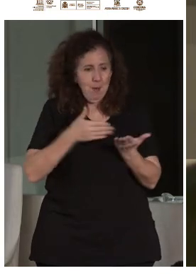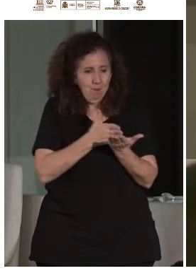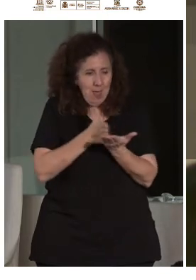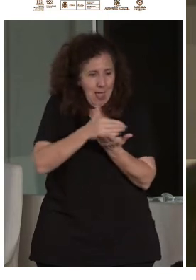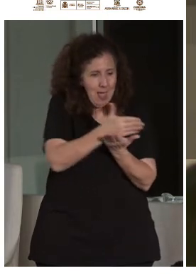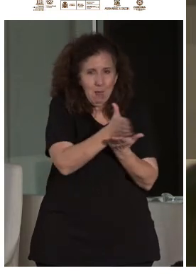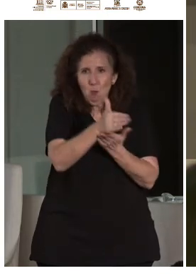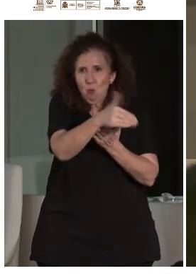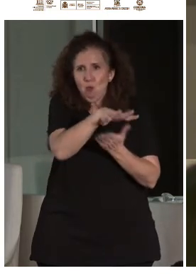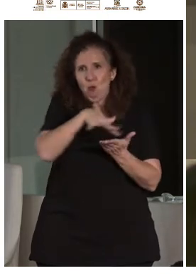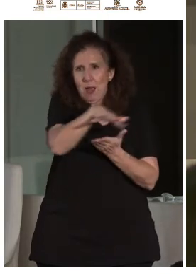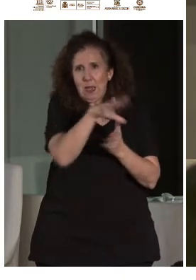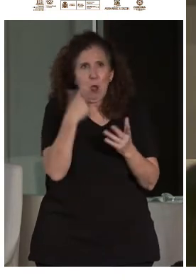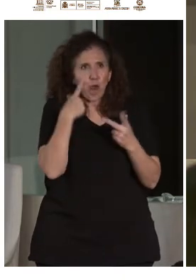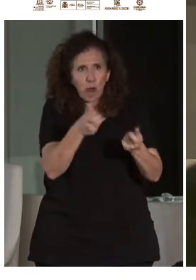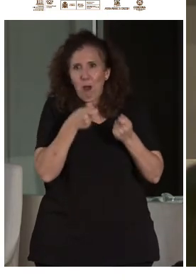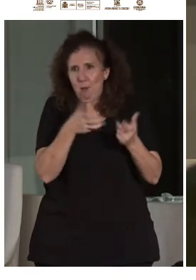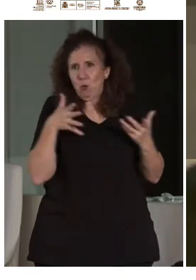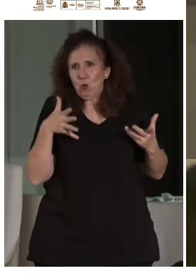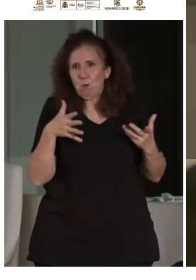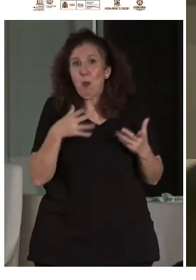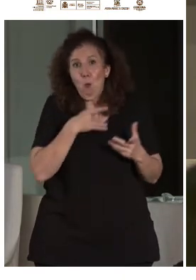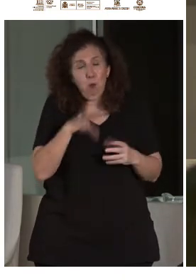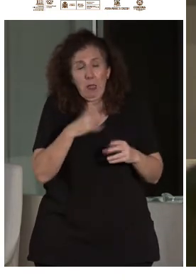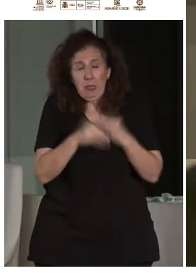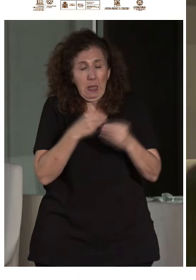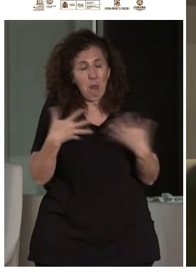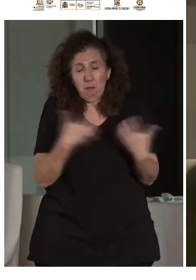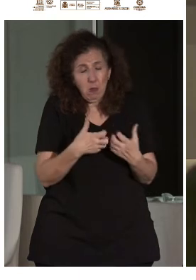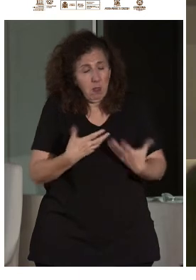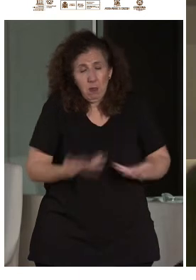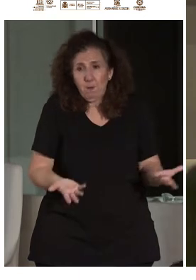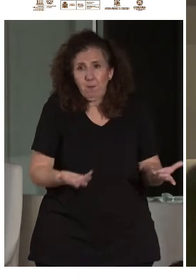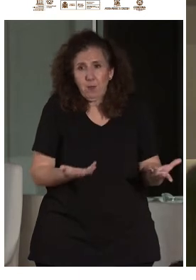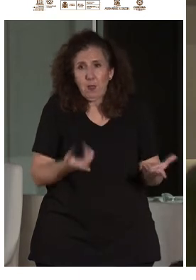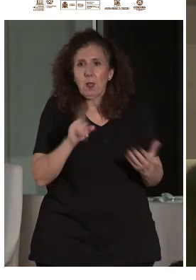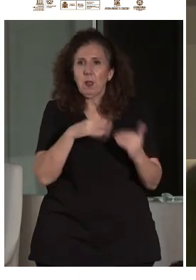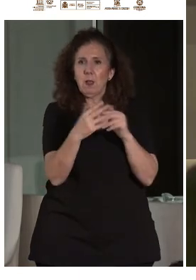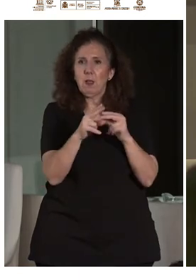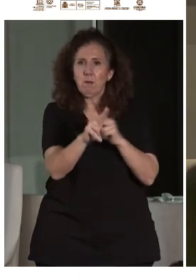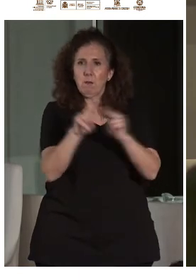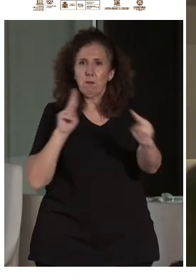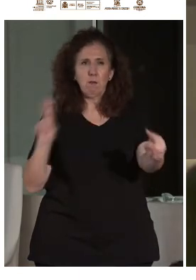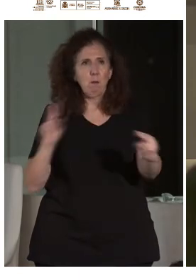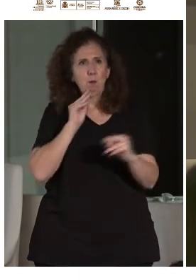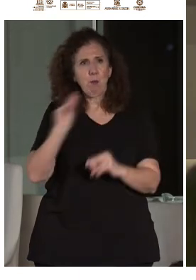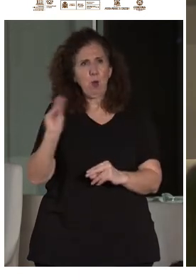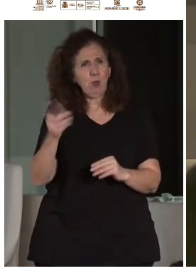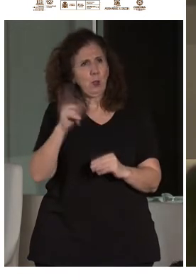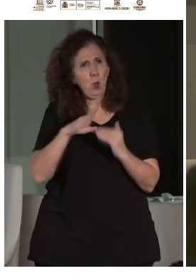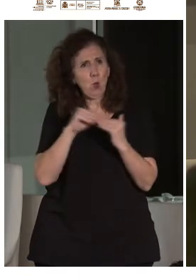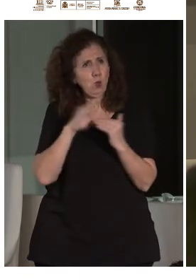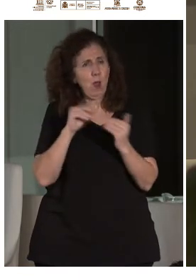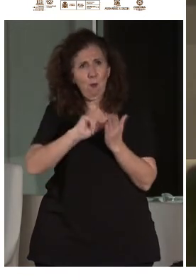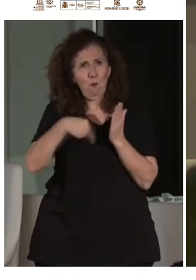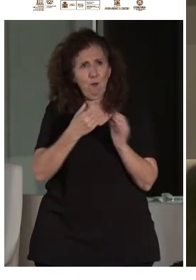En cualquier momento te puede pasar algo. No tengo una buena respuesta para eso. El usuario no firma nada, ningún tipo de... Cuando lo hemos